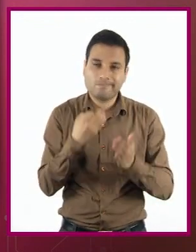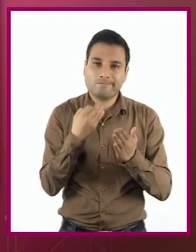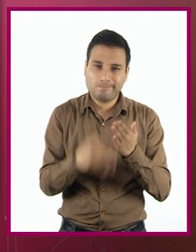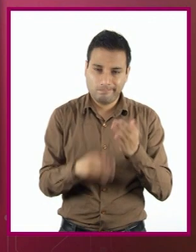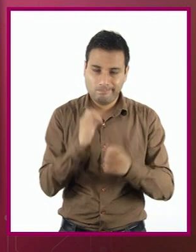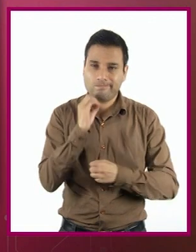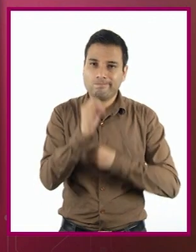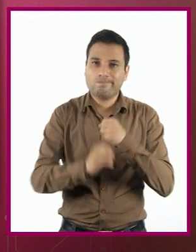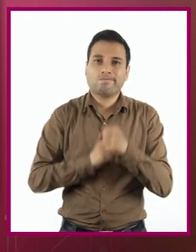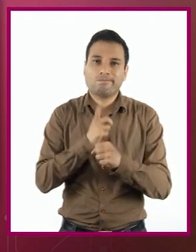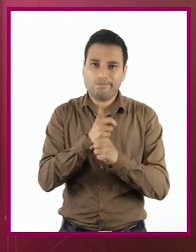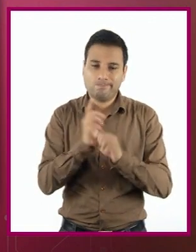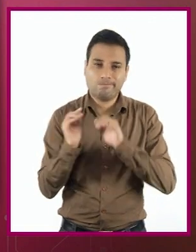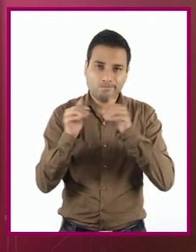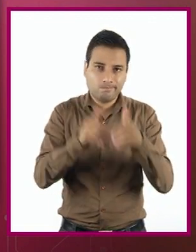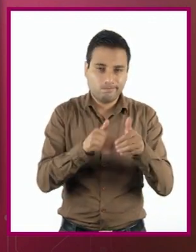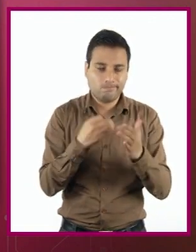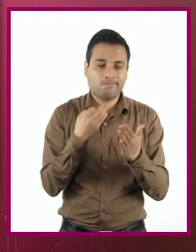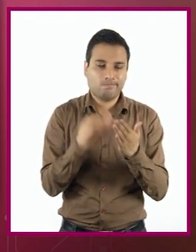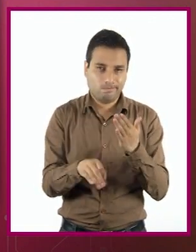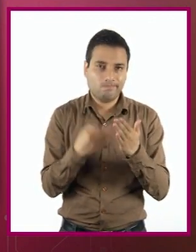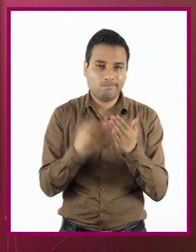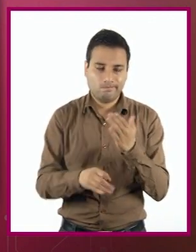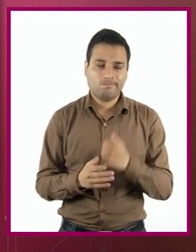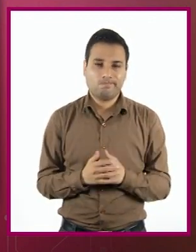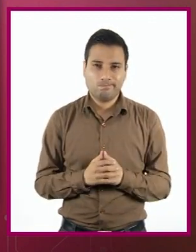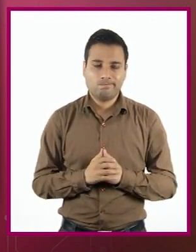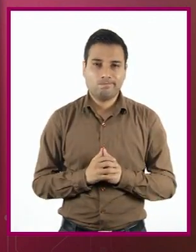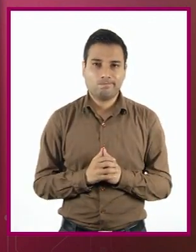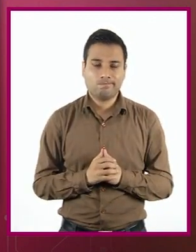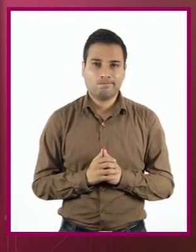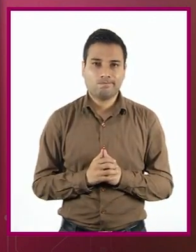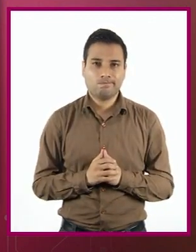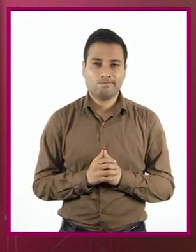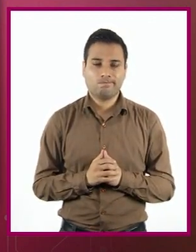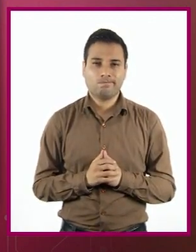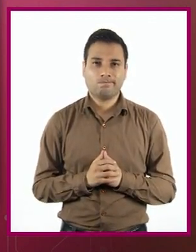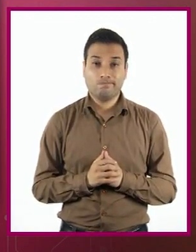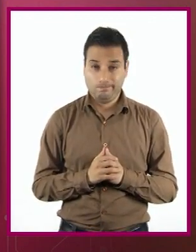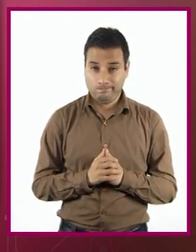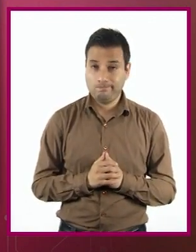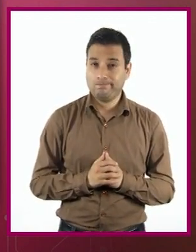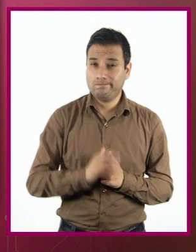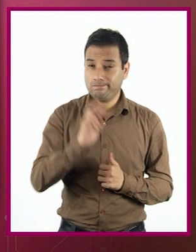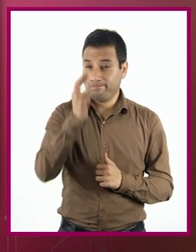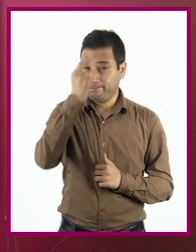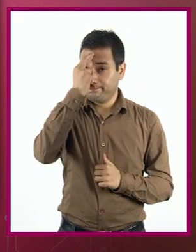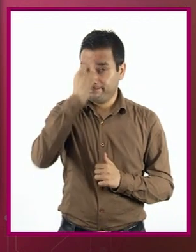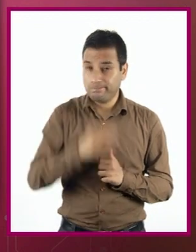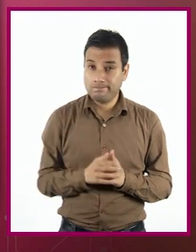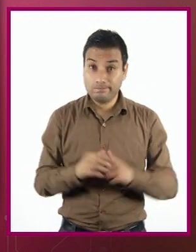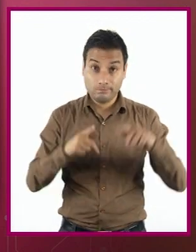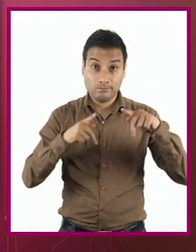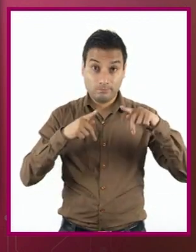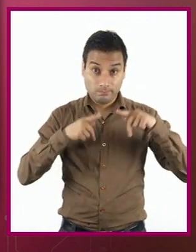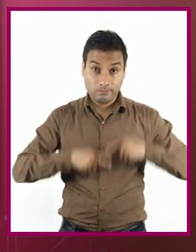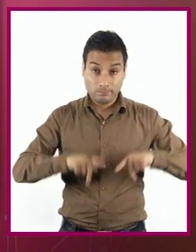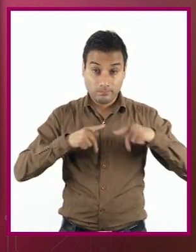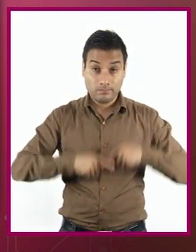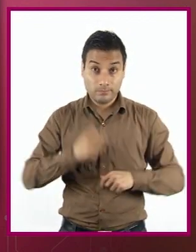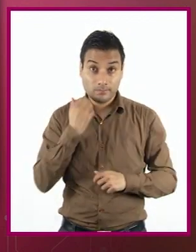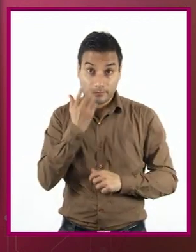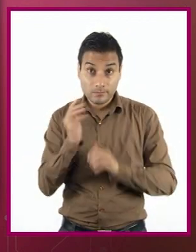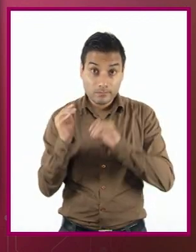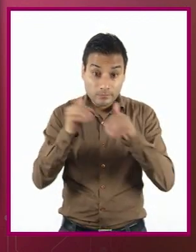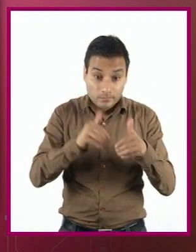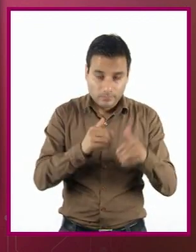oportunidades para iniciarse en el quehacer científico. Hay que considerar que quienes deciden por esta carrera requieren